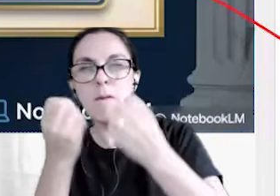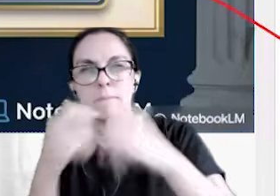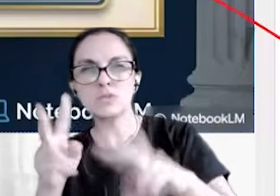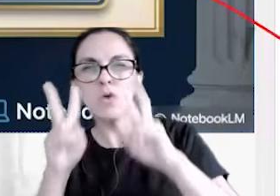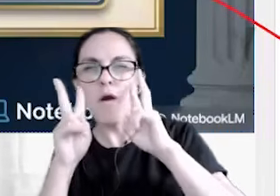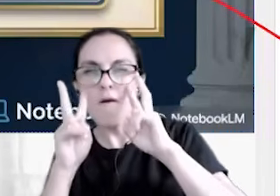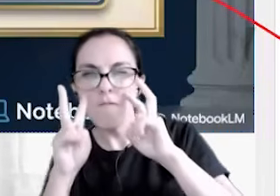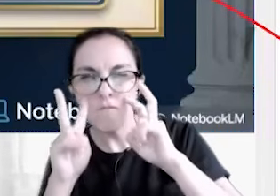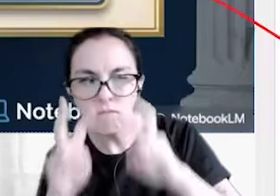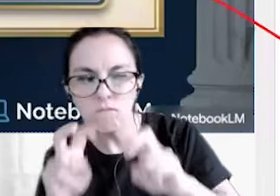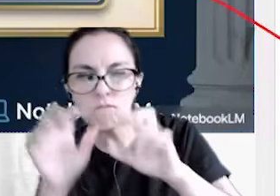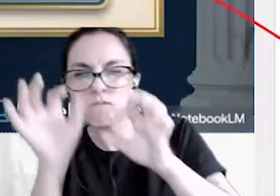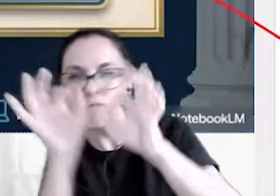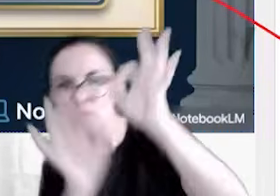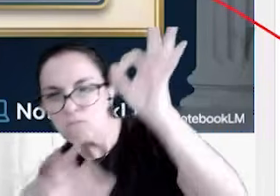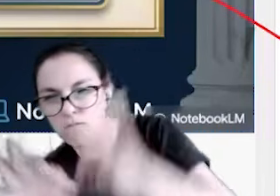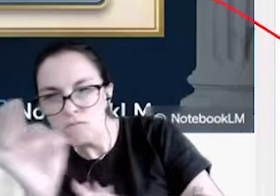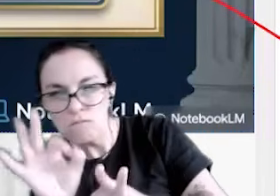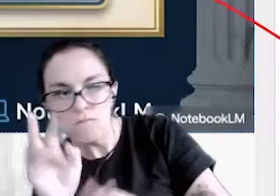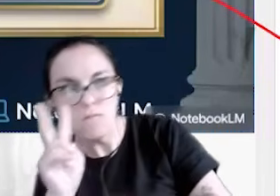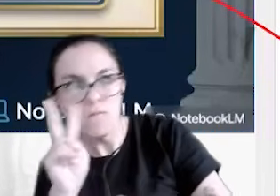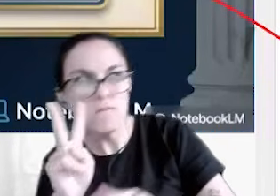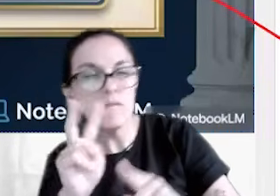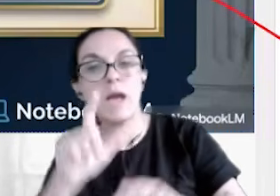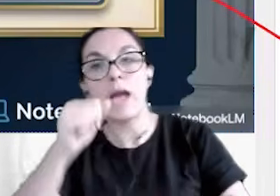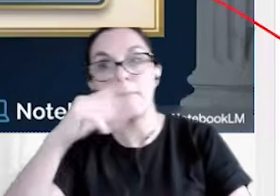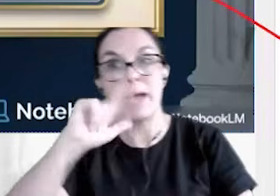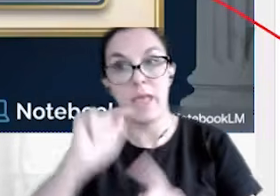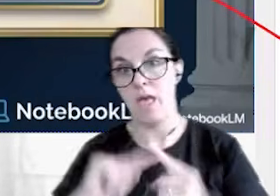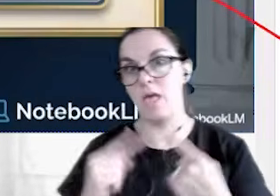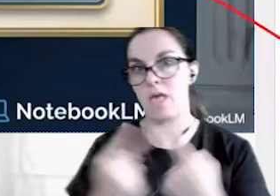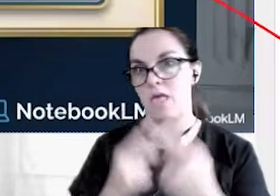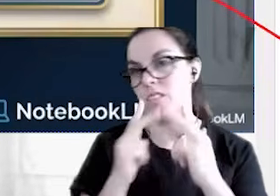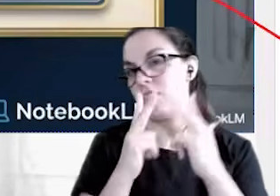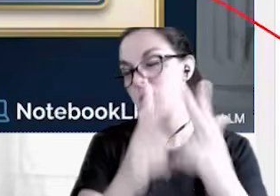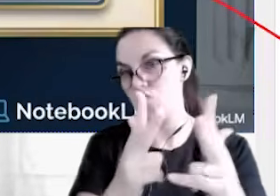los argumentos de la Cámara, que la Cámara decía, se trata de